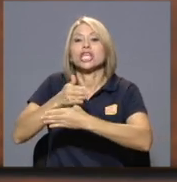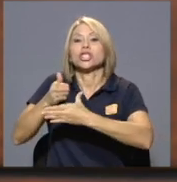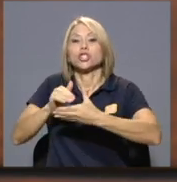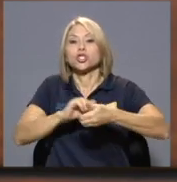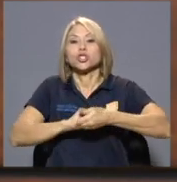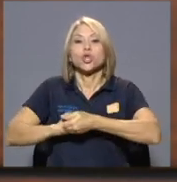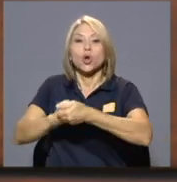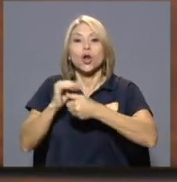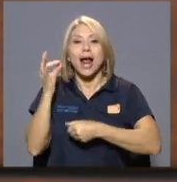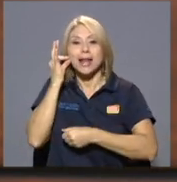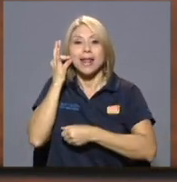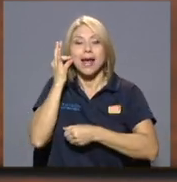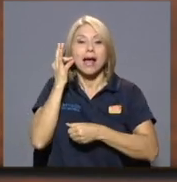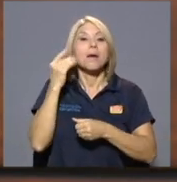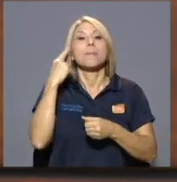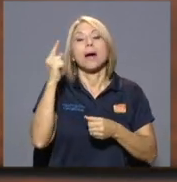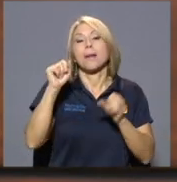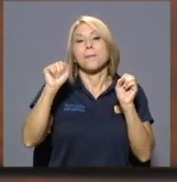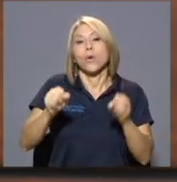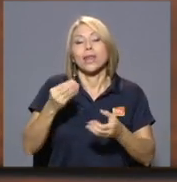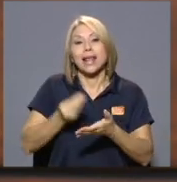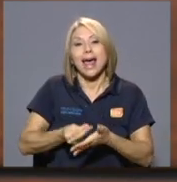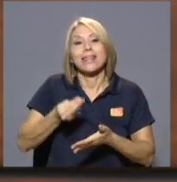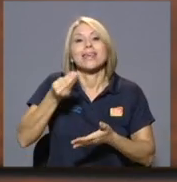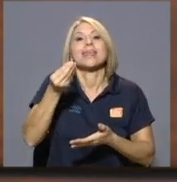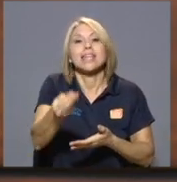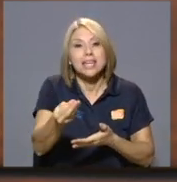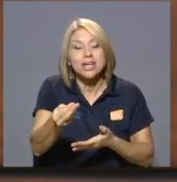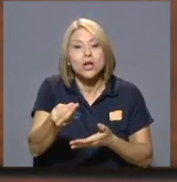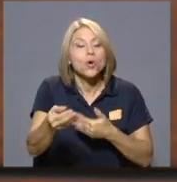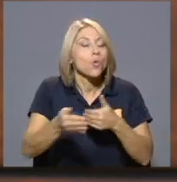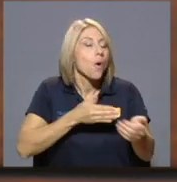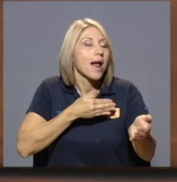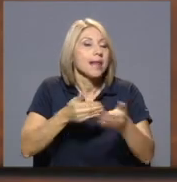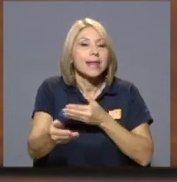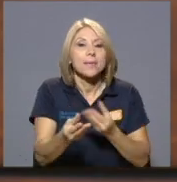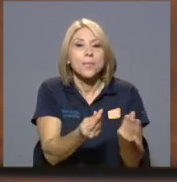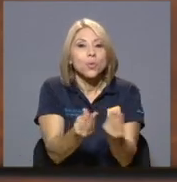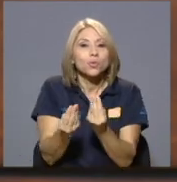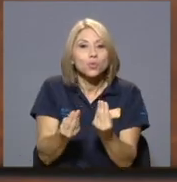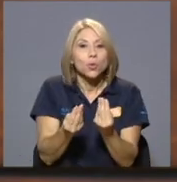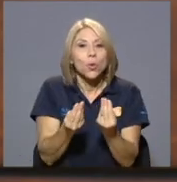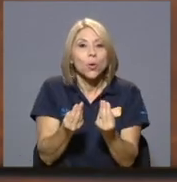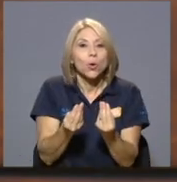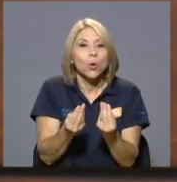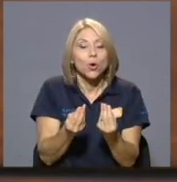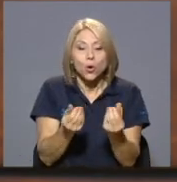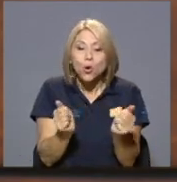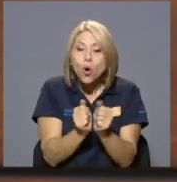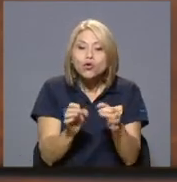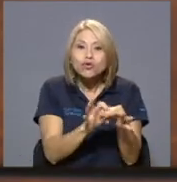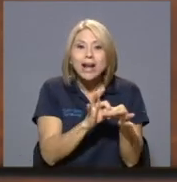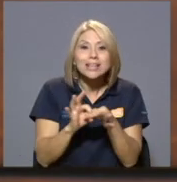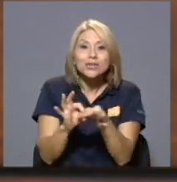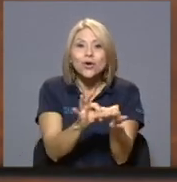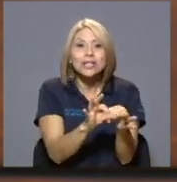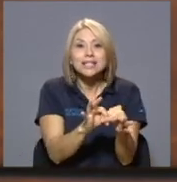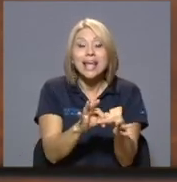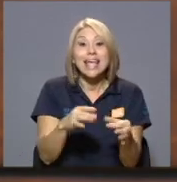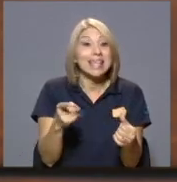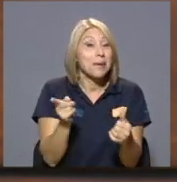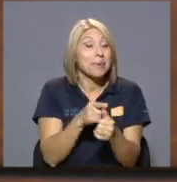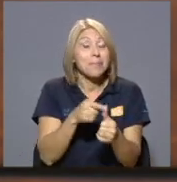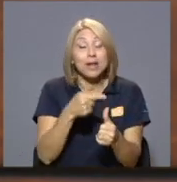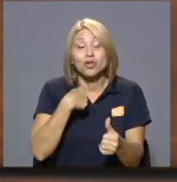¿verdad? Cualquier tipo de producto en relaciones donde yo primero me olvide, ¿verdad? De todo ese fetiche que el